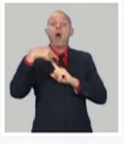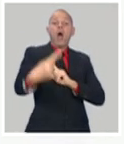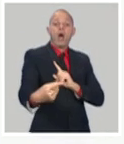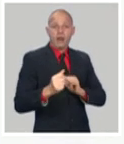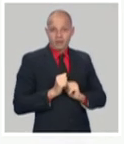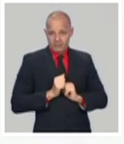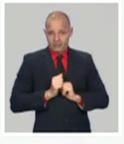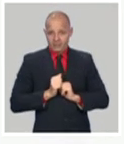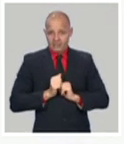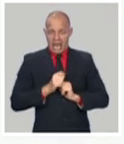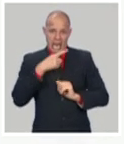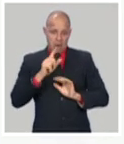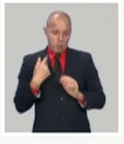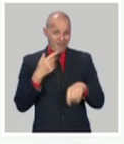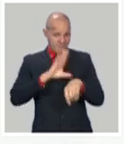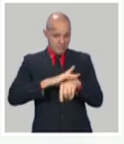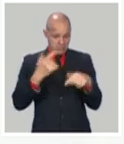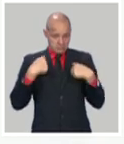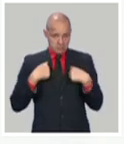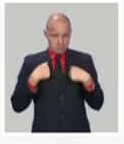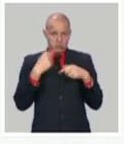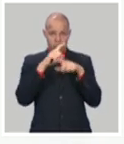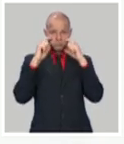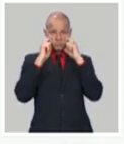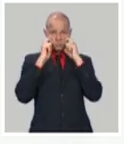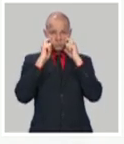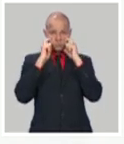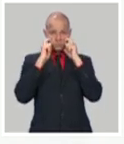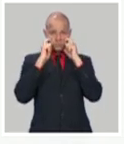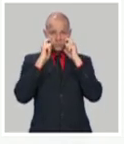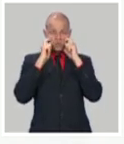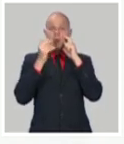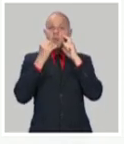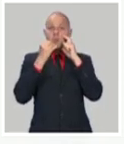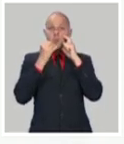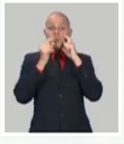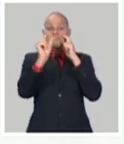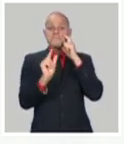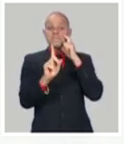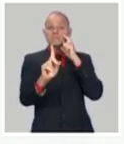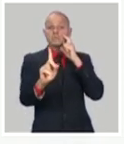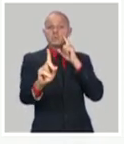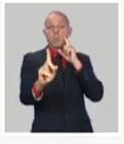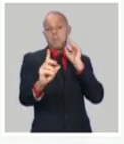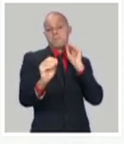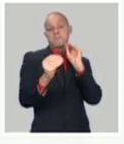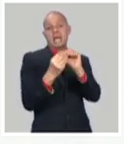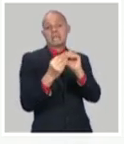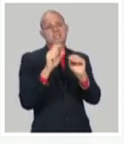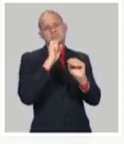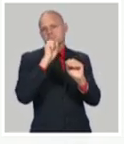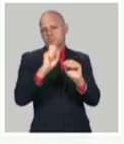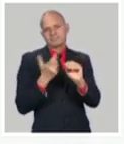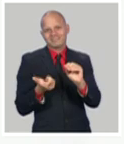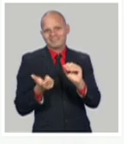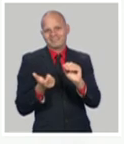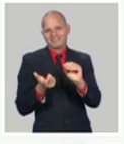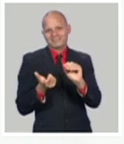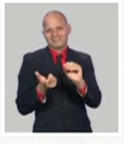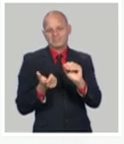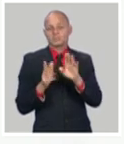habla de la mutación o la variante en la posición 614. Esta es una posición en la espícula del virus. Y la hablo